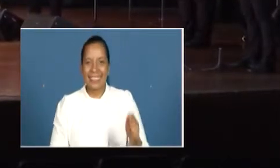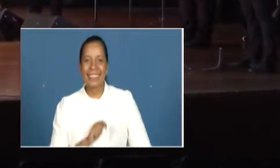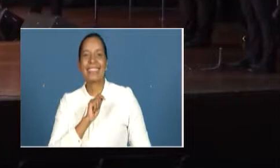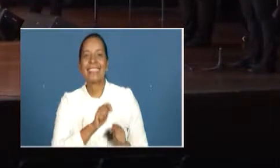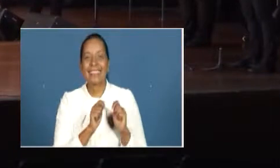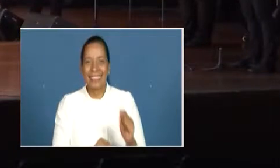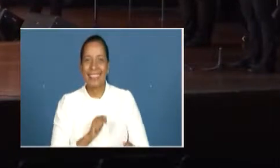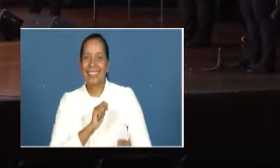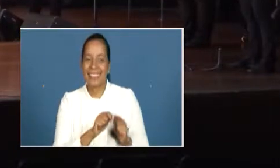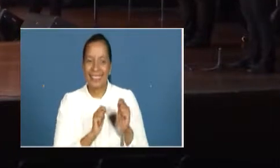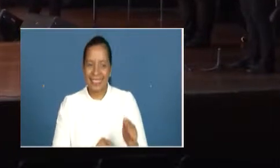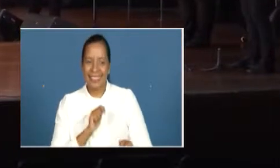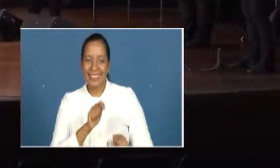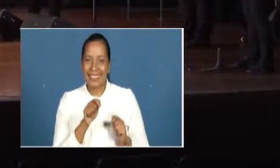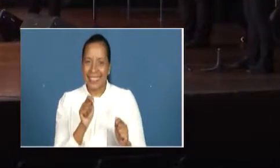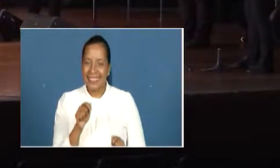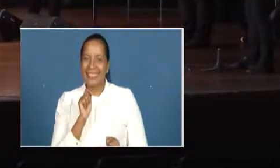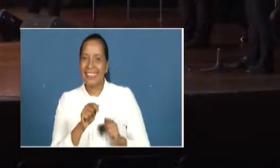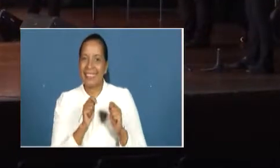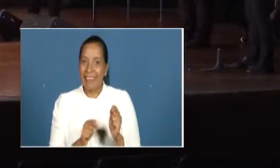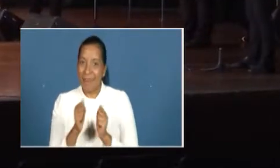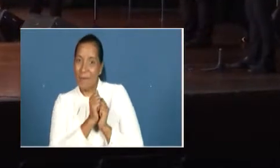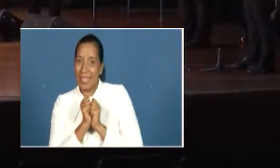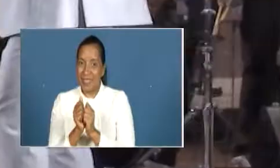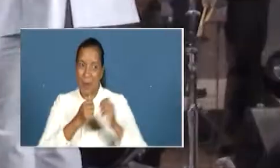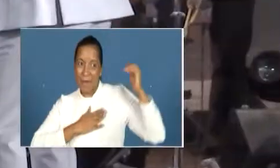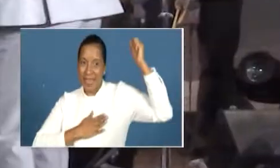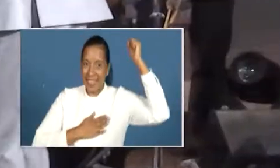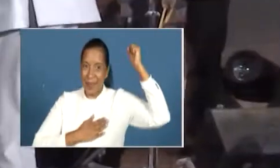Eso, Juan Gancón.